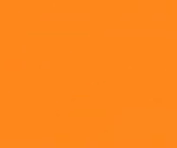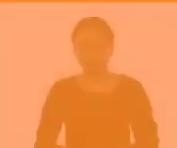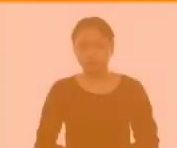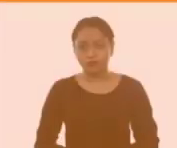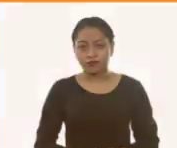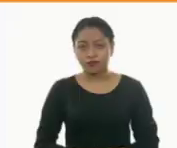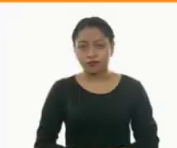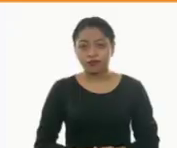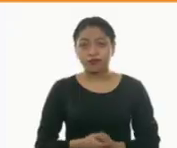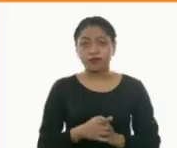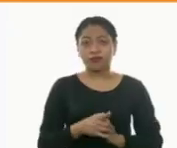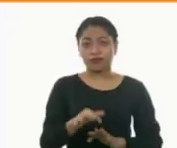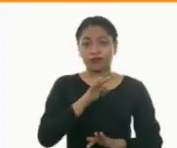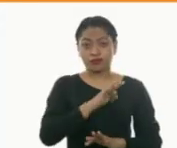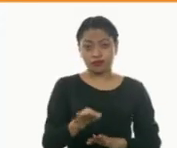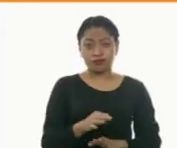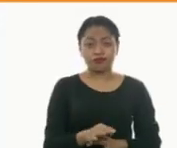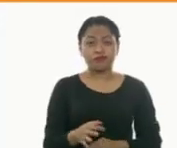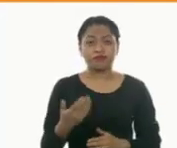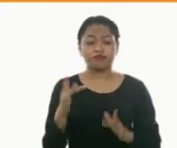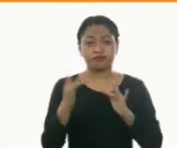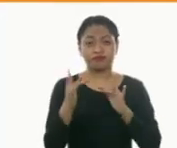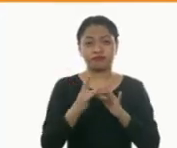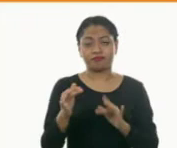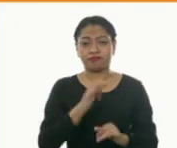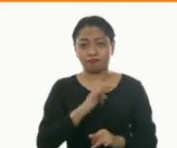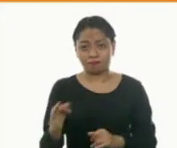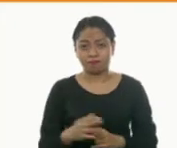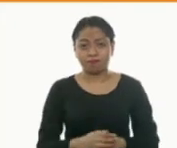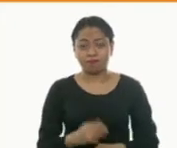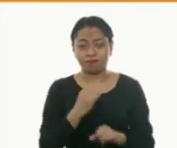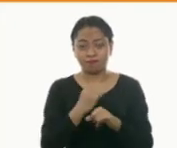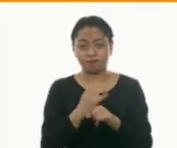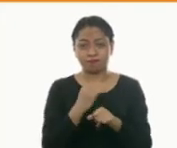Si necesitas ayuda, contáctanos. Página web